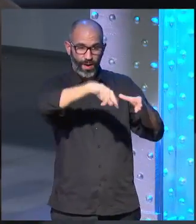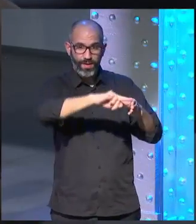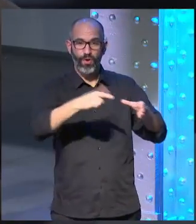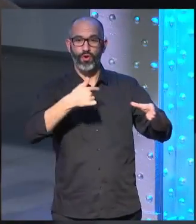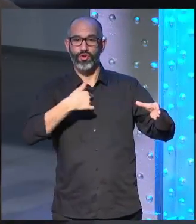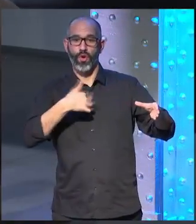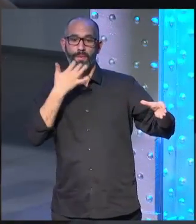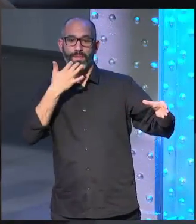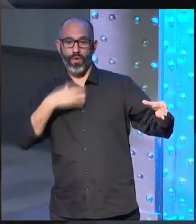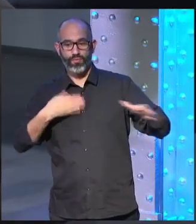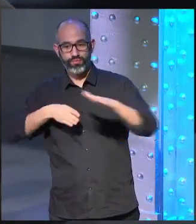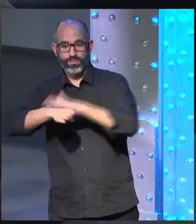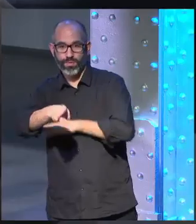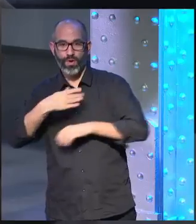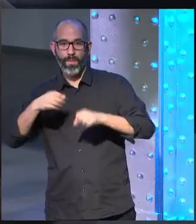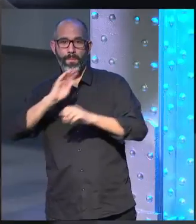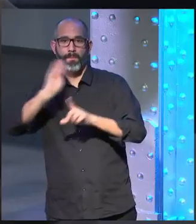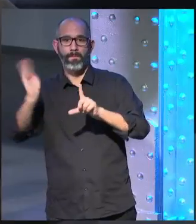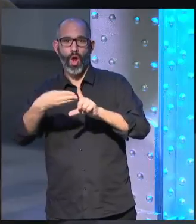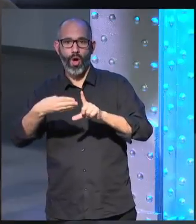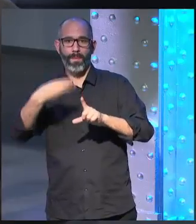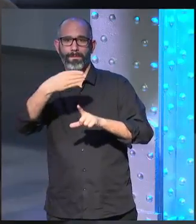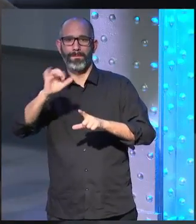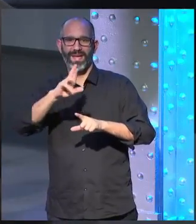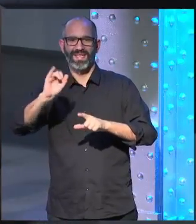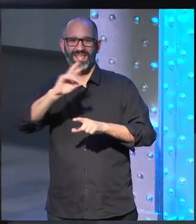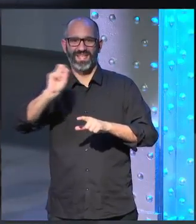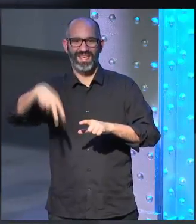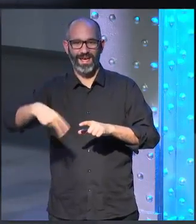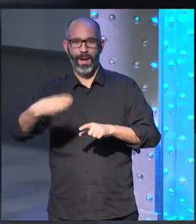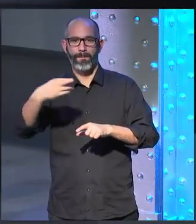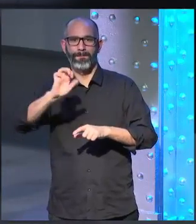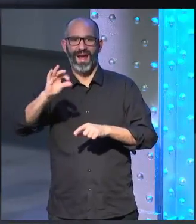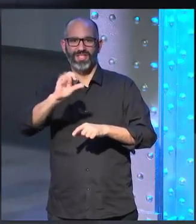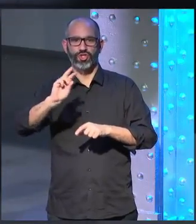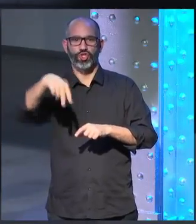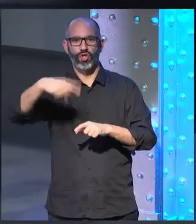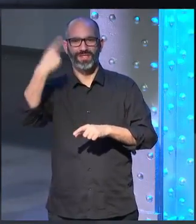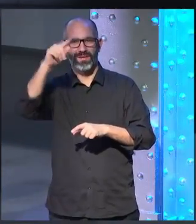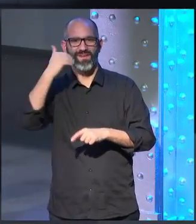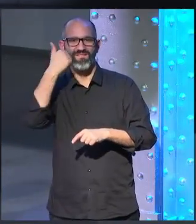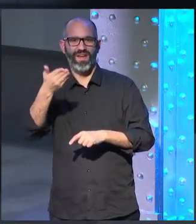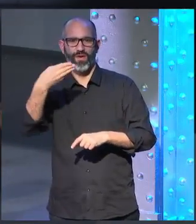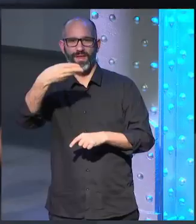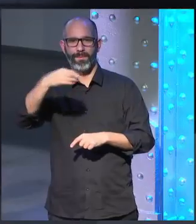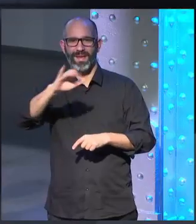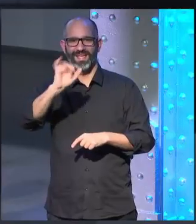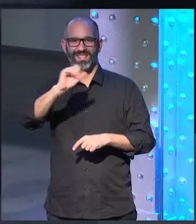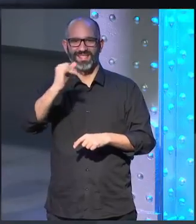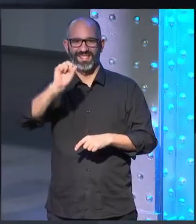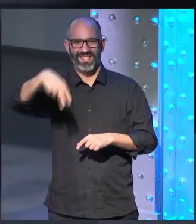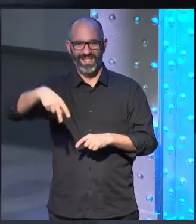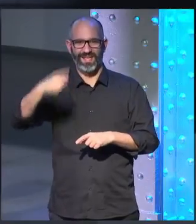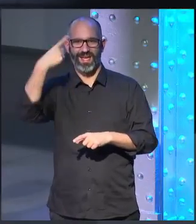tengo una entrada en el blog de Virgin, no sé si conocéis a Branson, bueno, el CEO de Virgin,